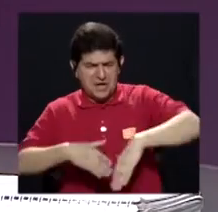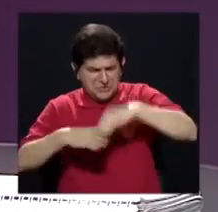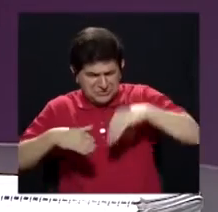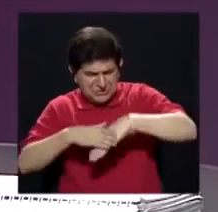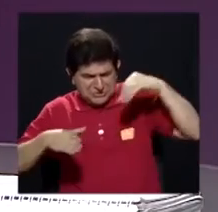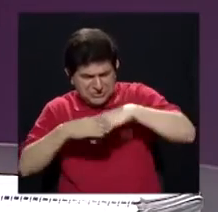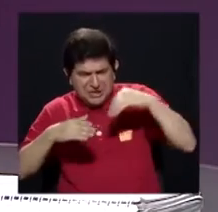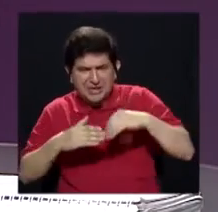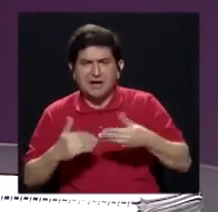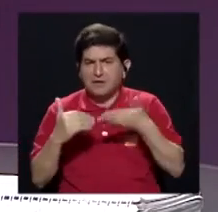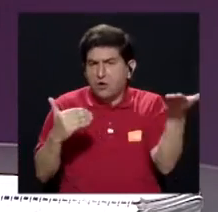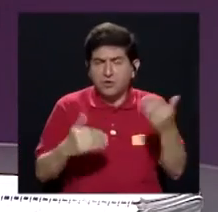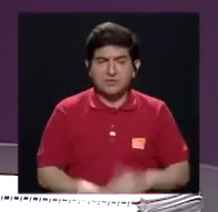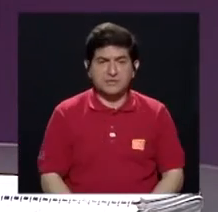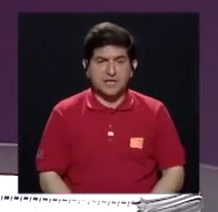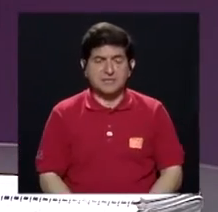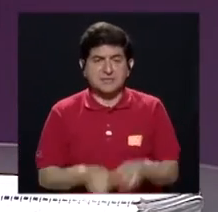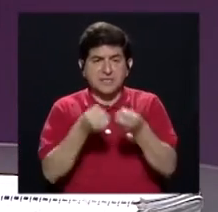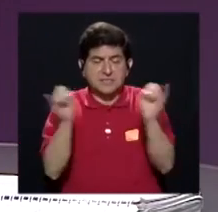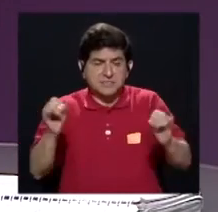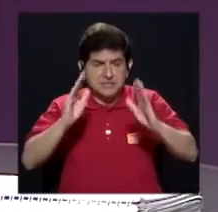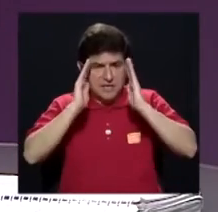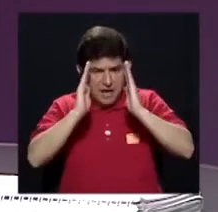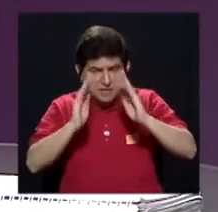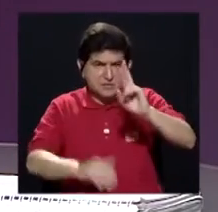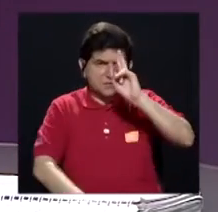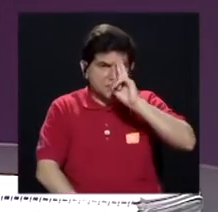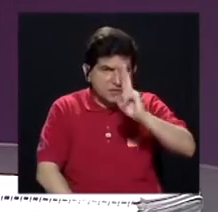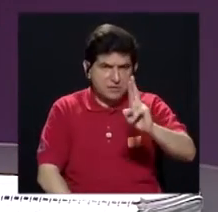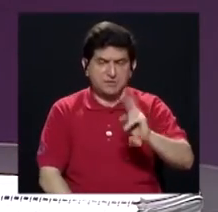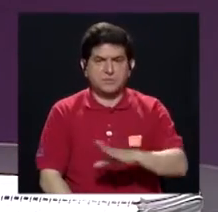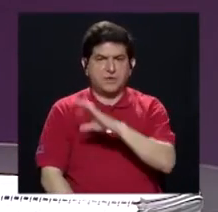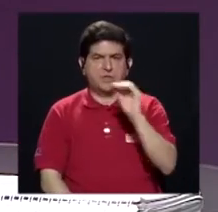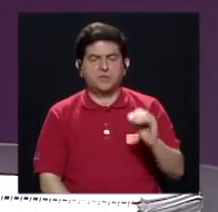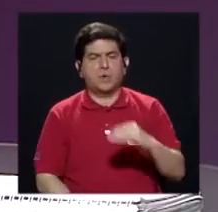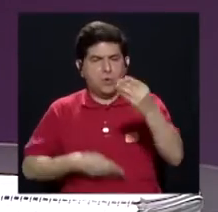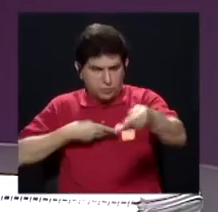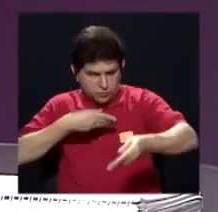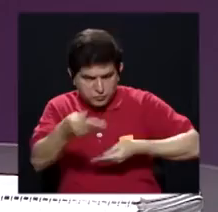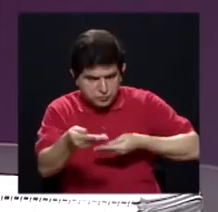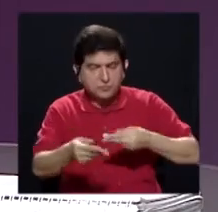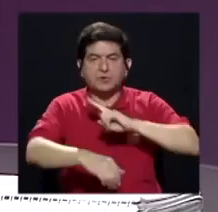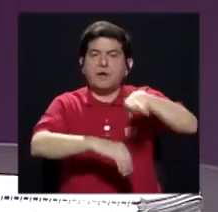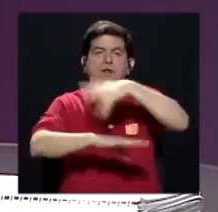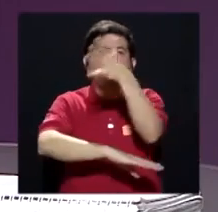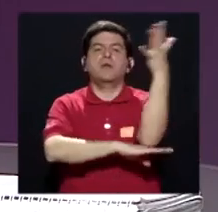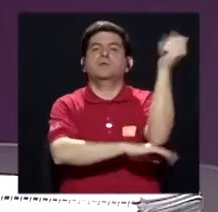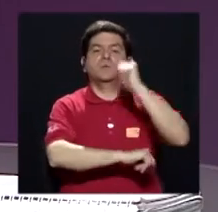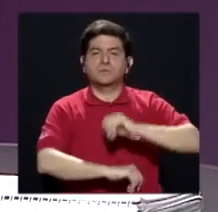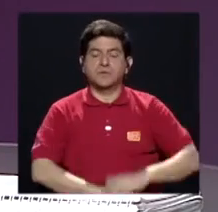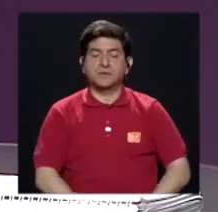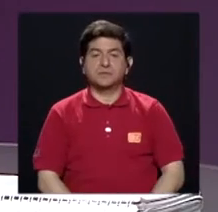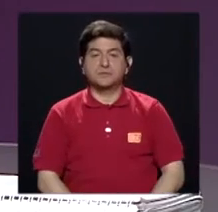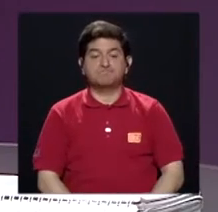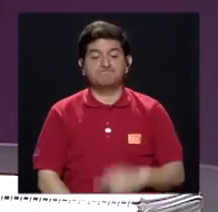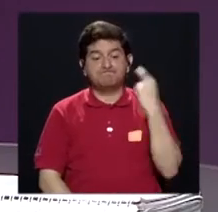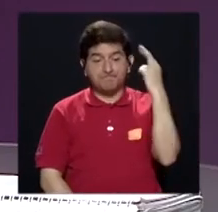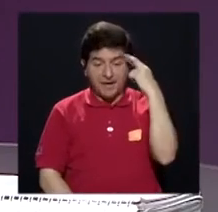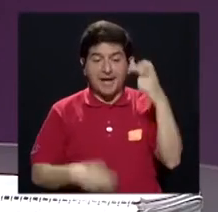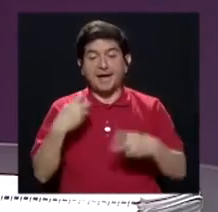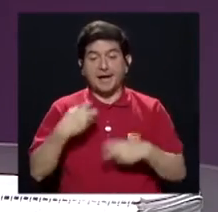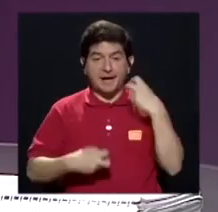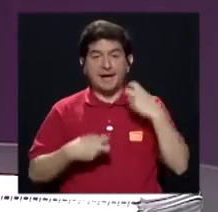extrayendo, uh-huh, sin esa escucha, sin ese respeto, sin esa reciprocidad con la naturaleza, por eso estamos en